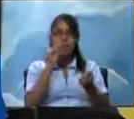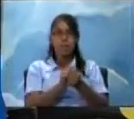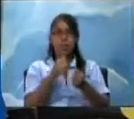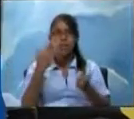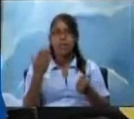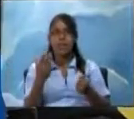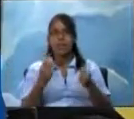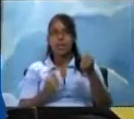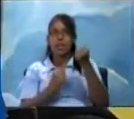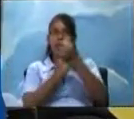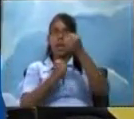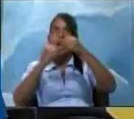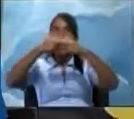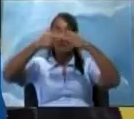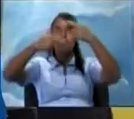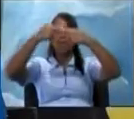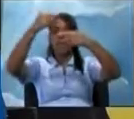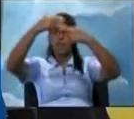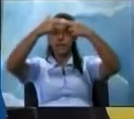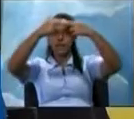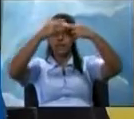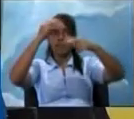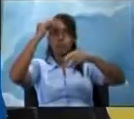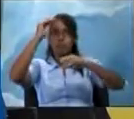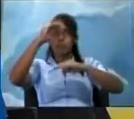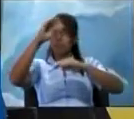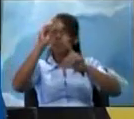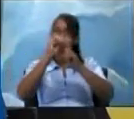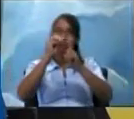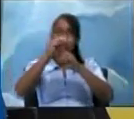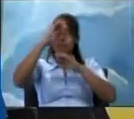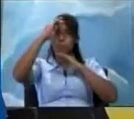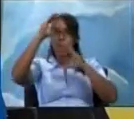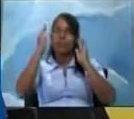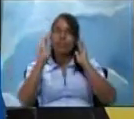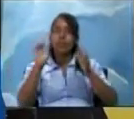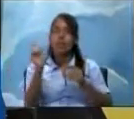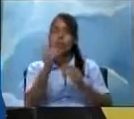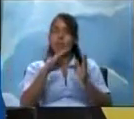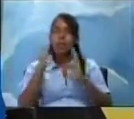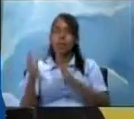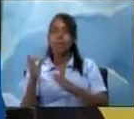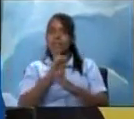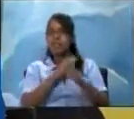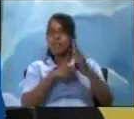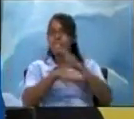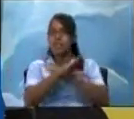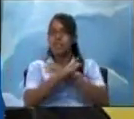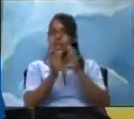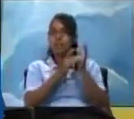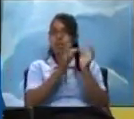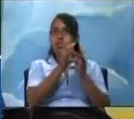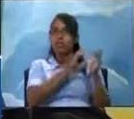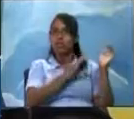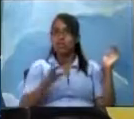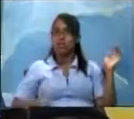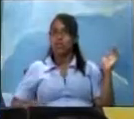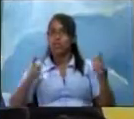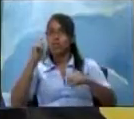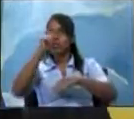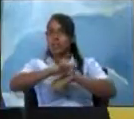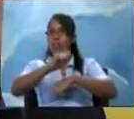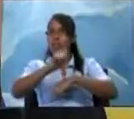piedras y qué edificios. Me llama la atención la primera parte, saliendo Jesús del